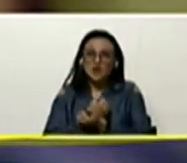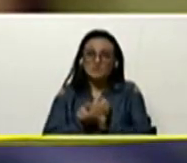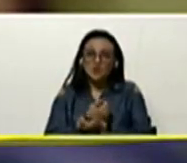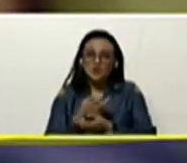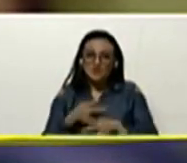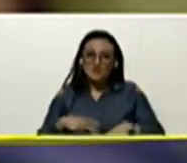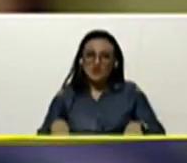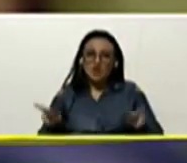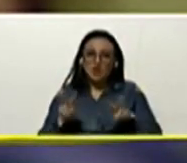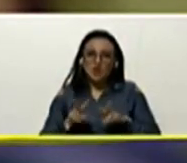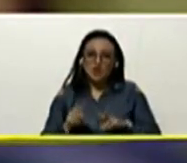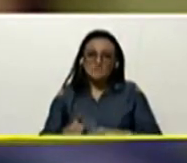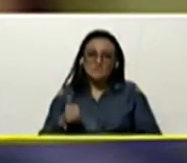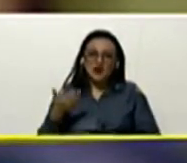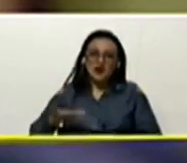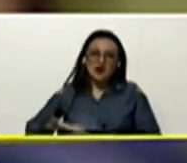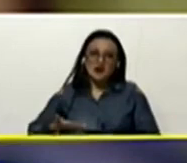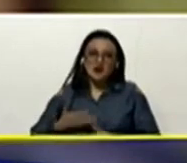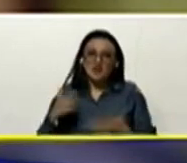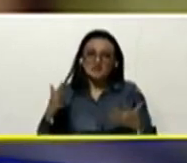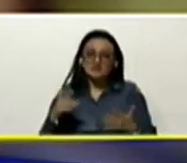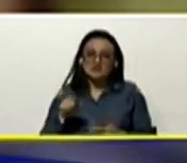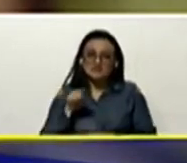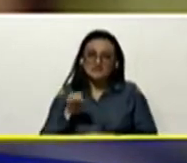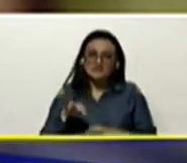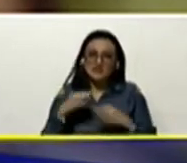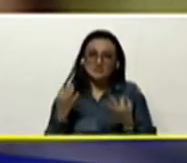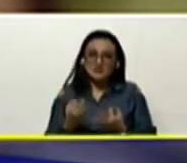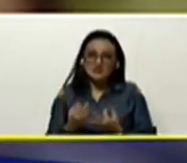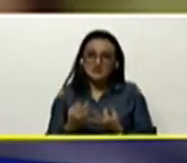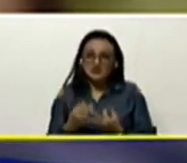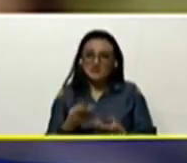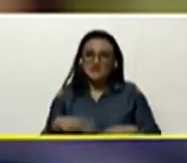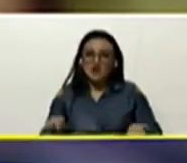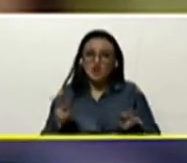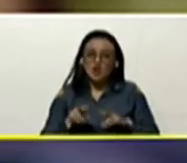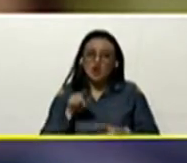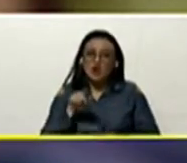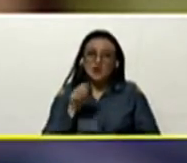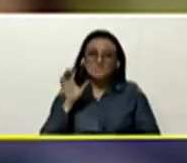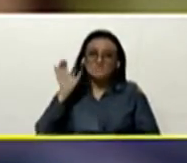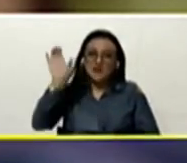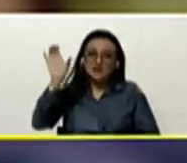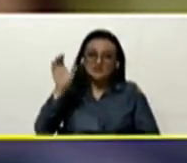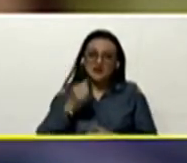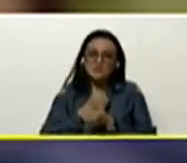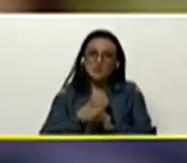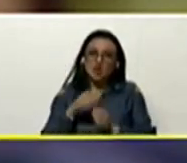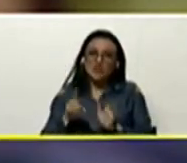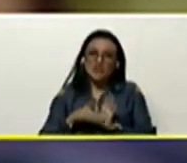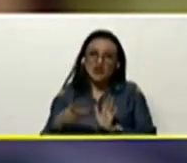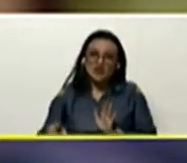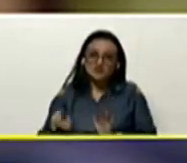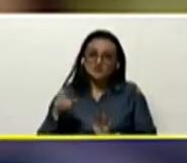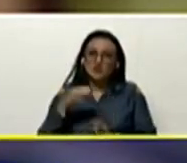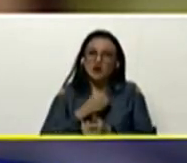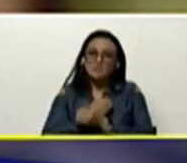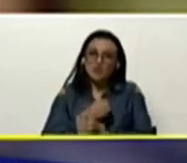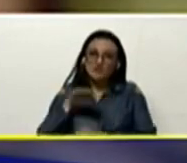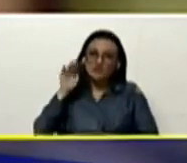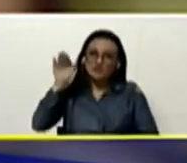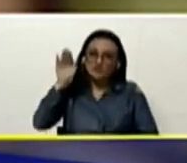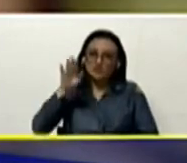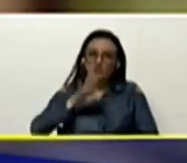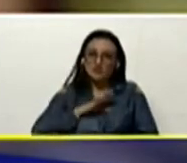más grandes de la familia, de la comunidad, a los valores de la patria, el amor al derecho, al futuro que tiene